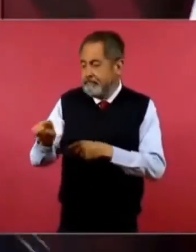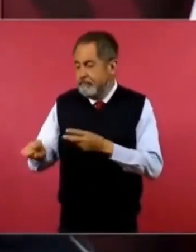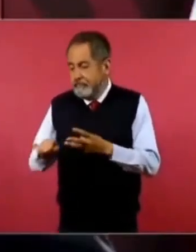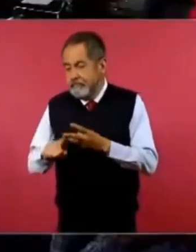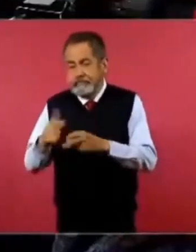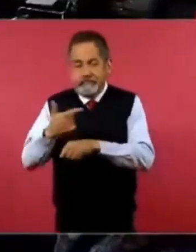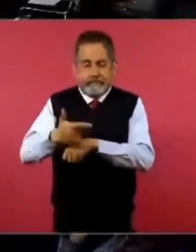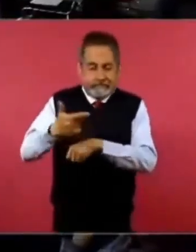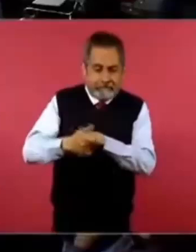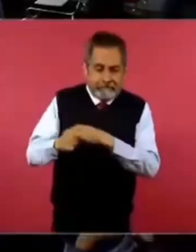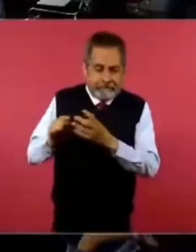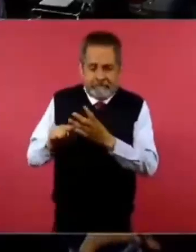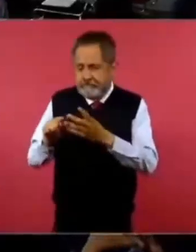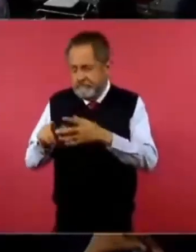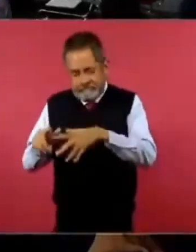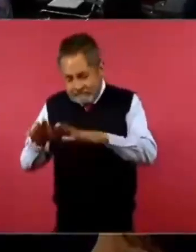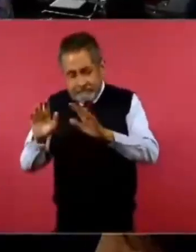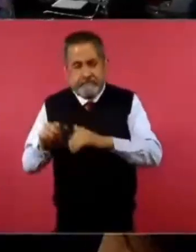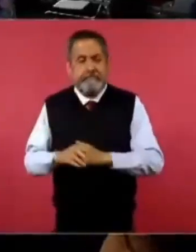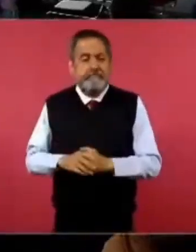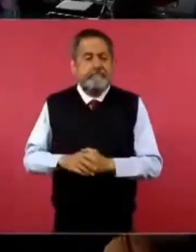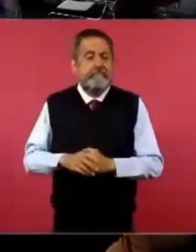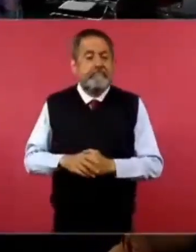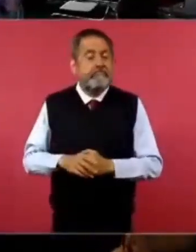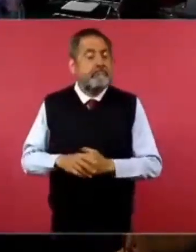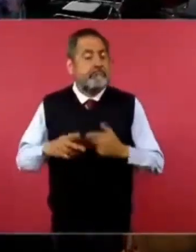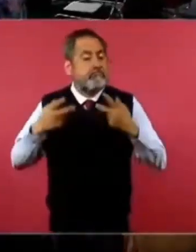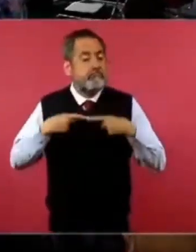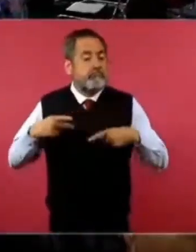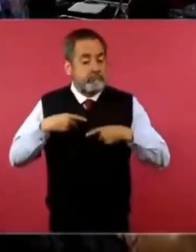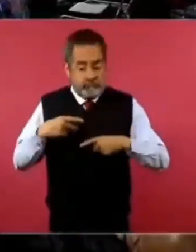Guatemala, y la gente sale